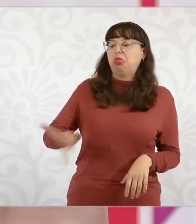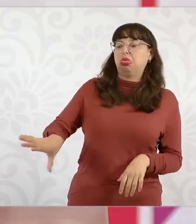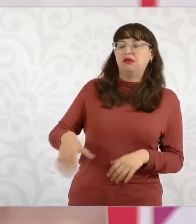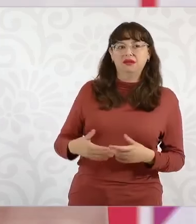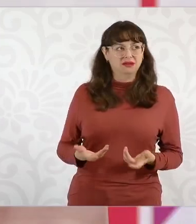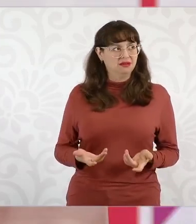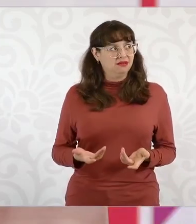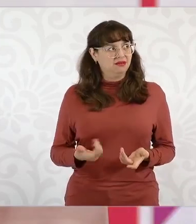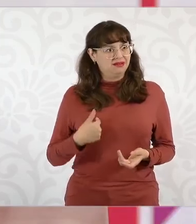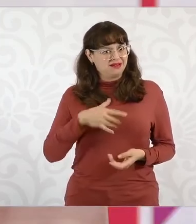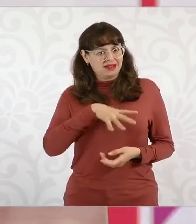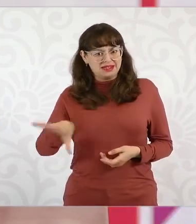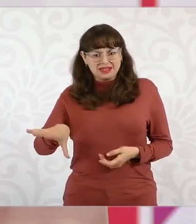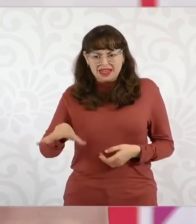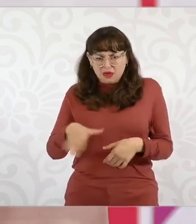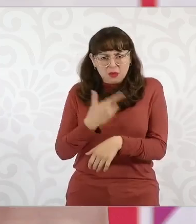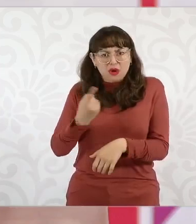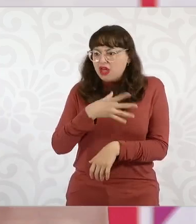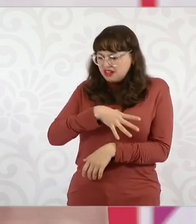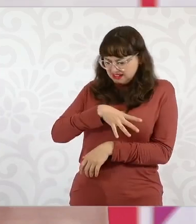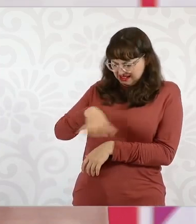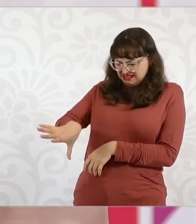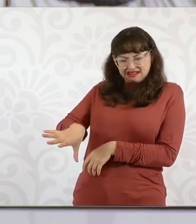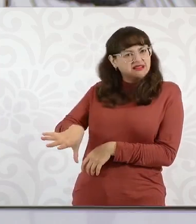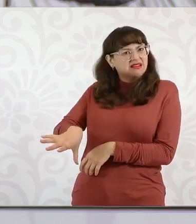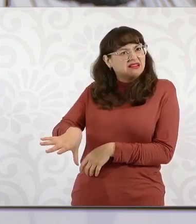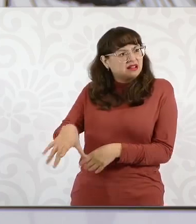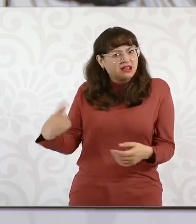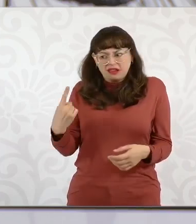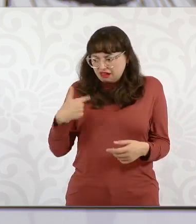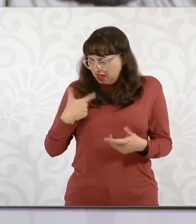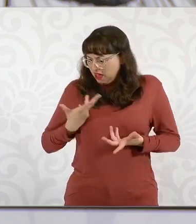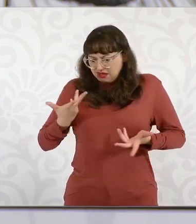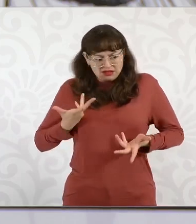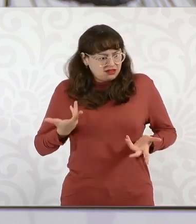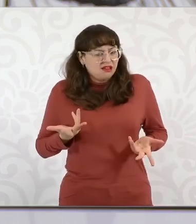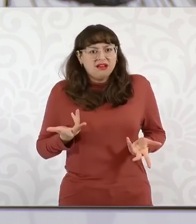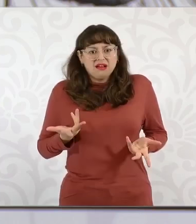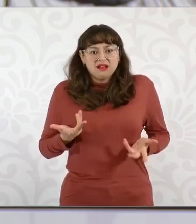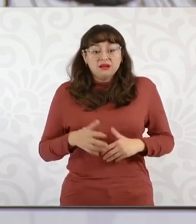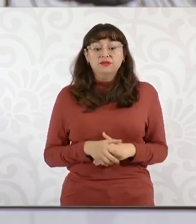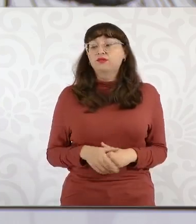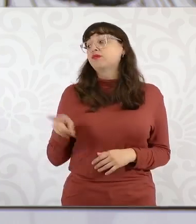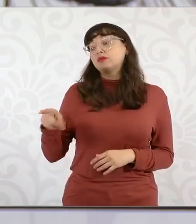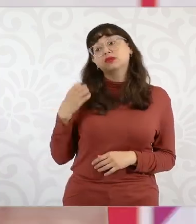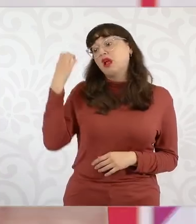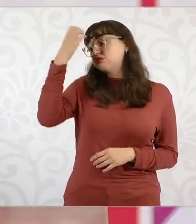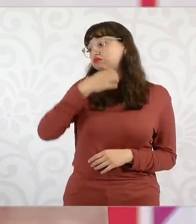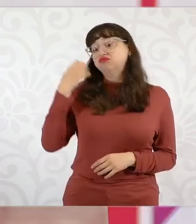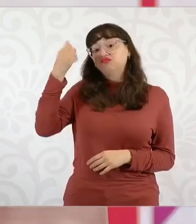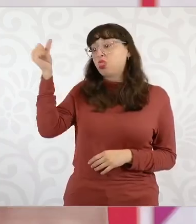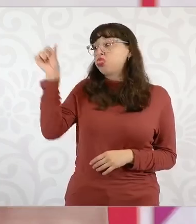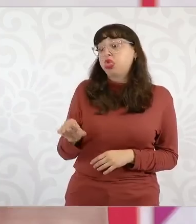rechazado de qué? ¿De la sociedad? Porque antes el problema era, no pasaste el examen de admisión,